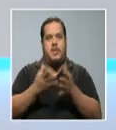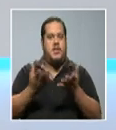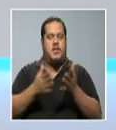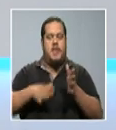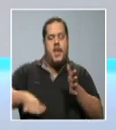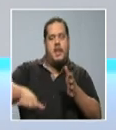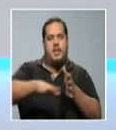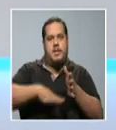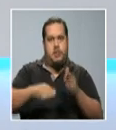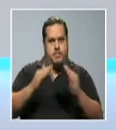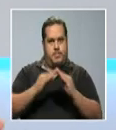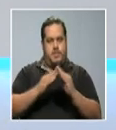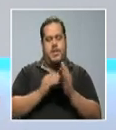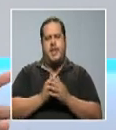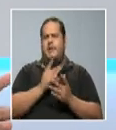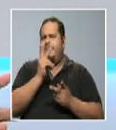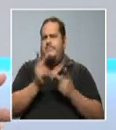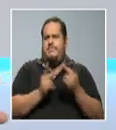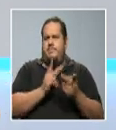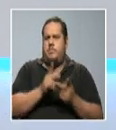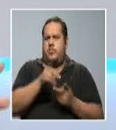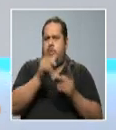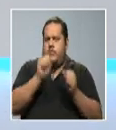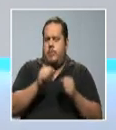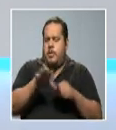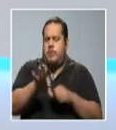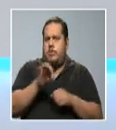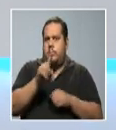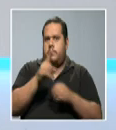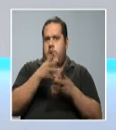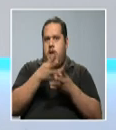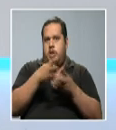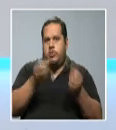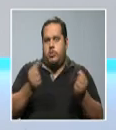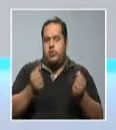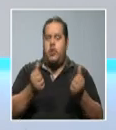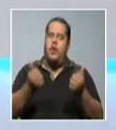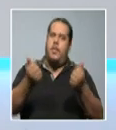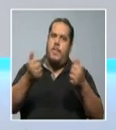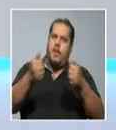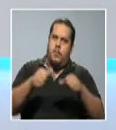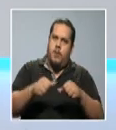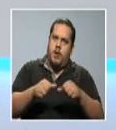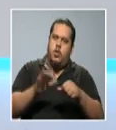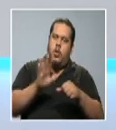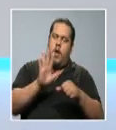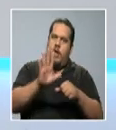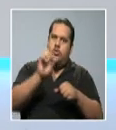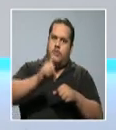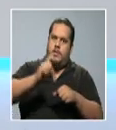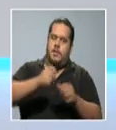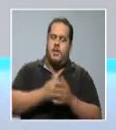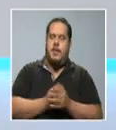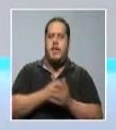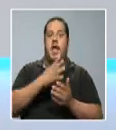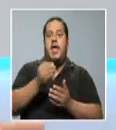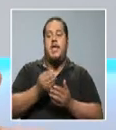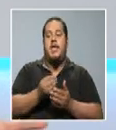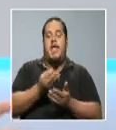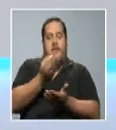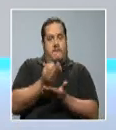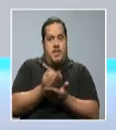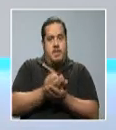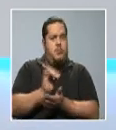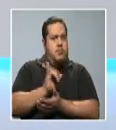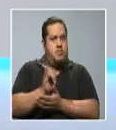vivienda, en el que perfectamente uno podría encontrar una solución, digamos, acorde a las necesidades. Y en materia de financiamiento